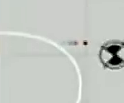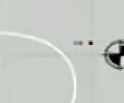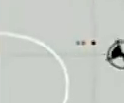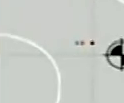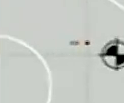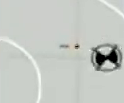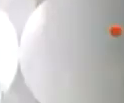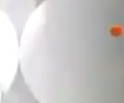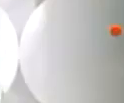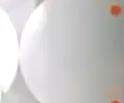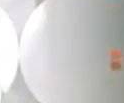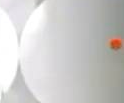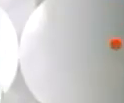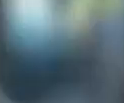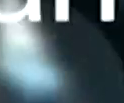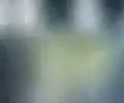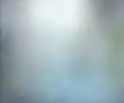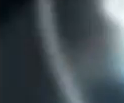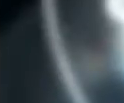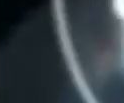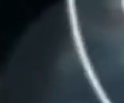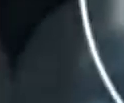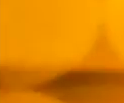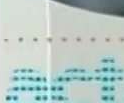la ciudad.